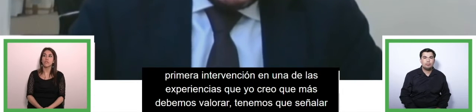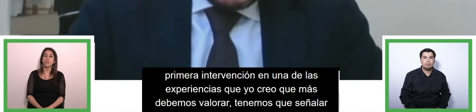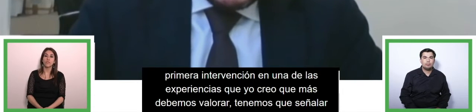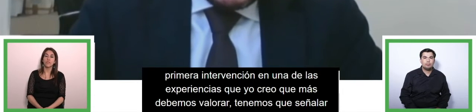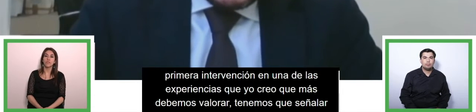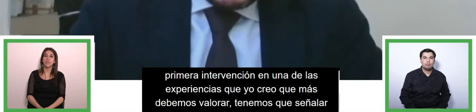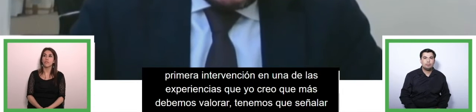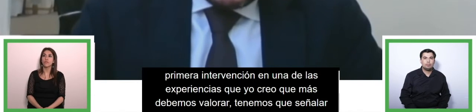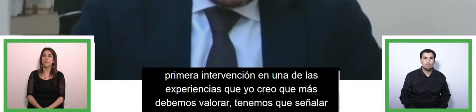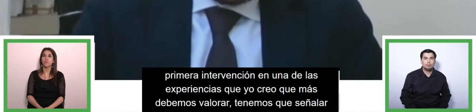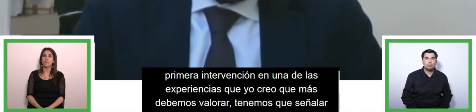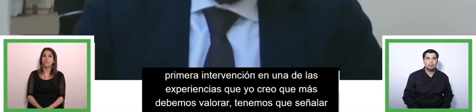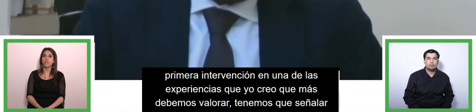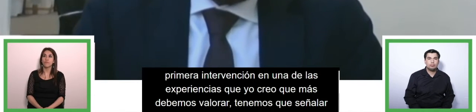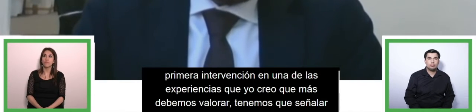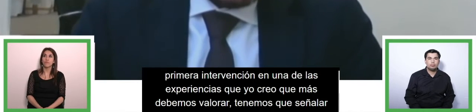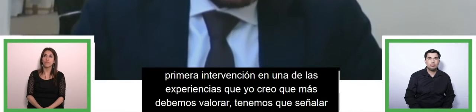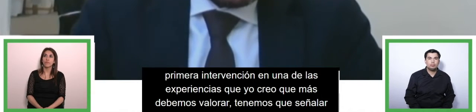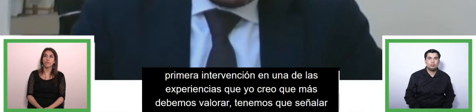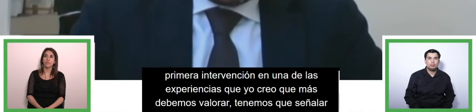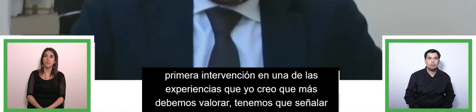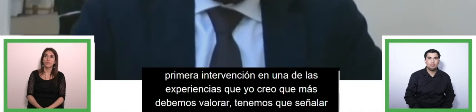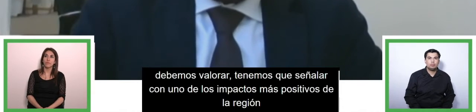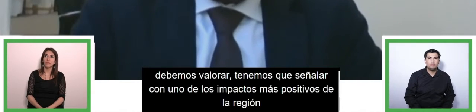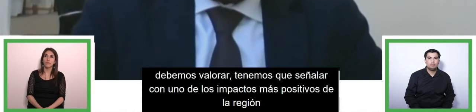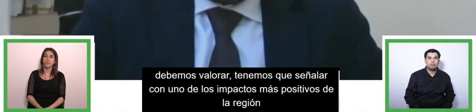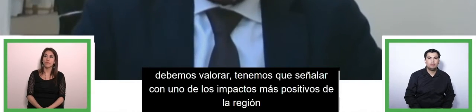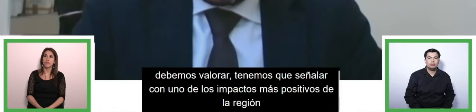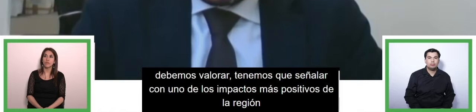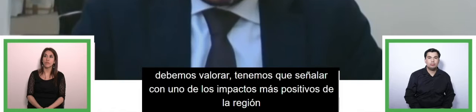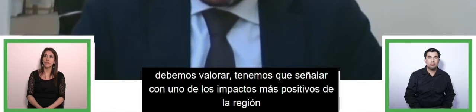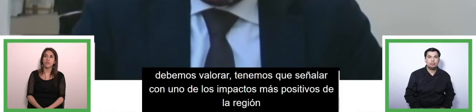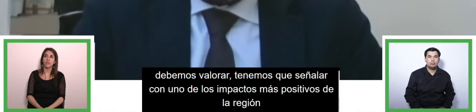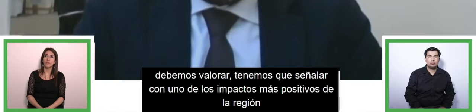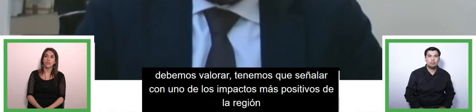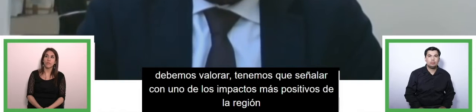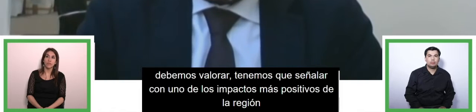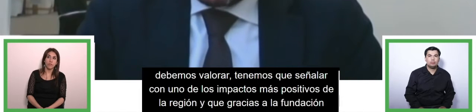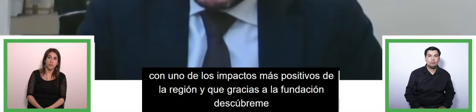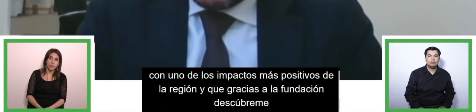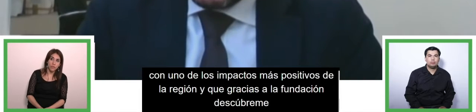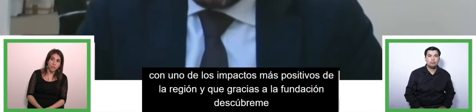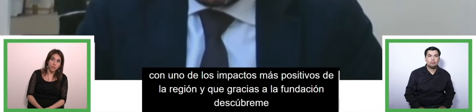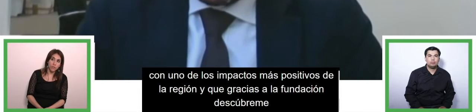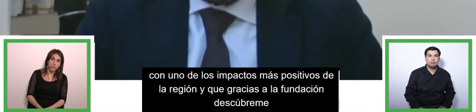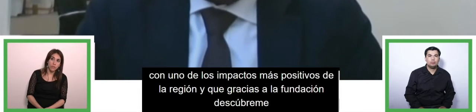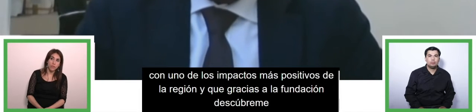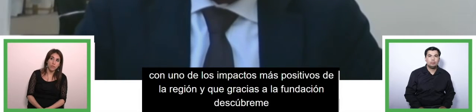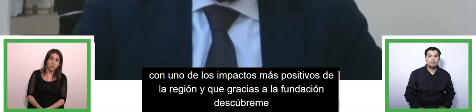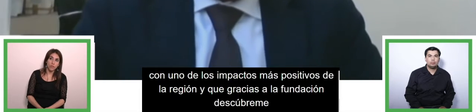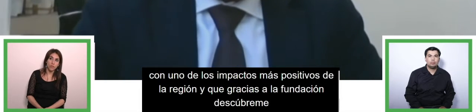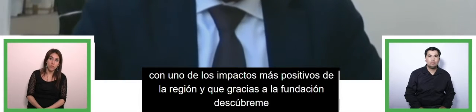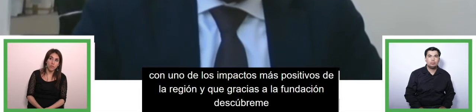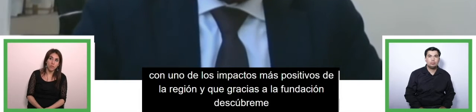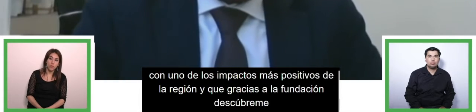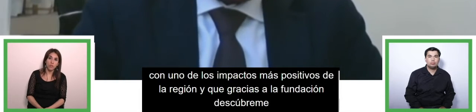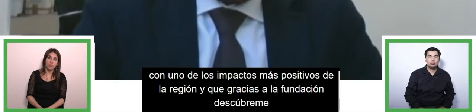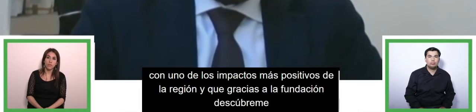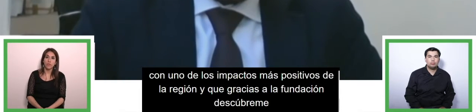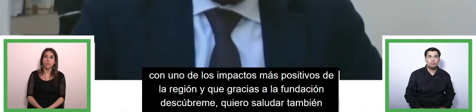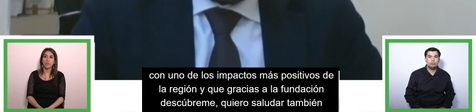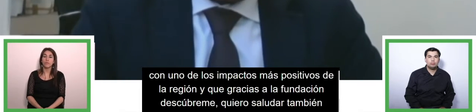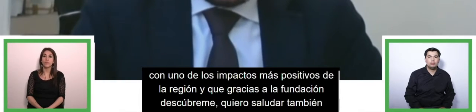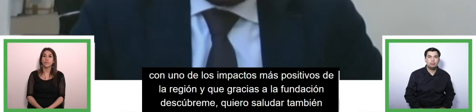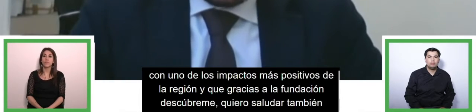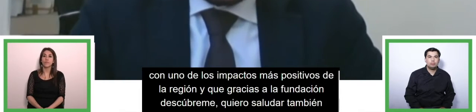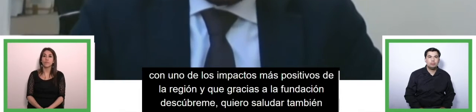y que gracias a la Fundación Descúbreme, a la Fundación ESEL, y quiero saludar también cariñosamente a Martín en este